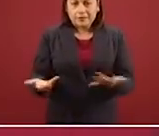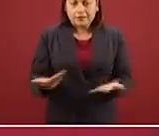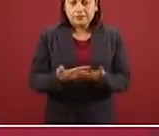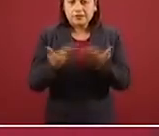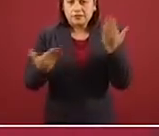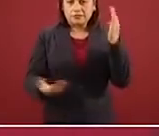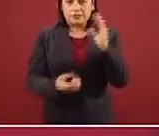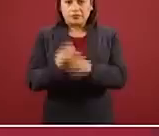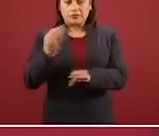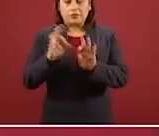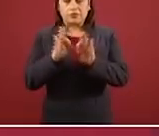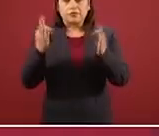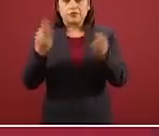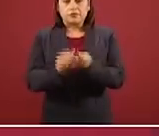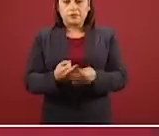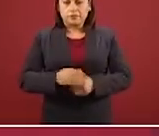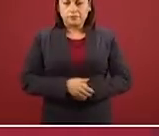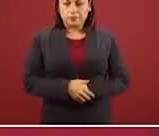de lo